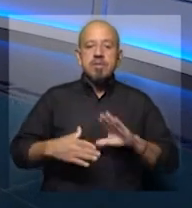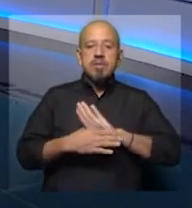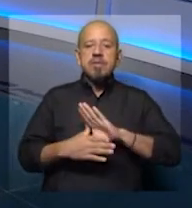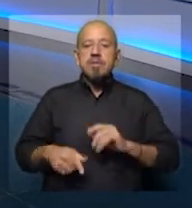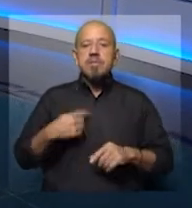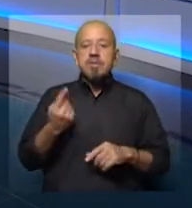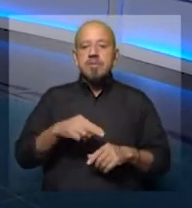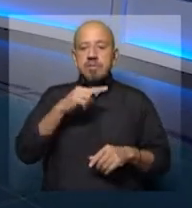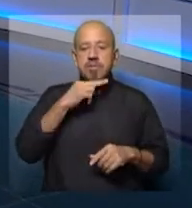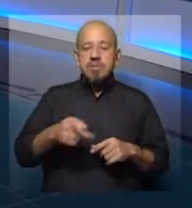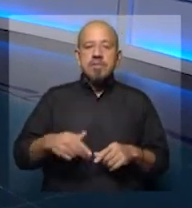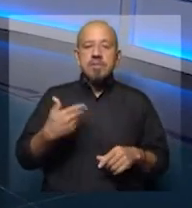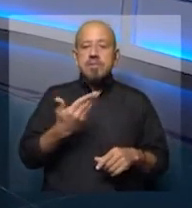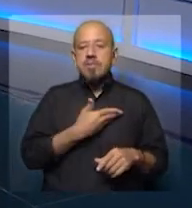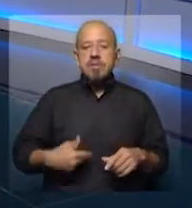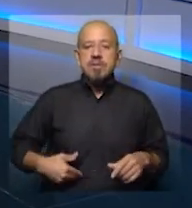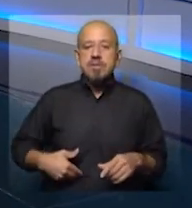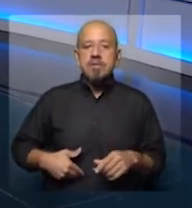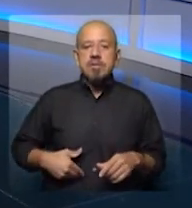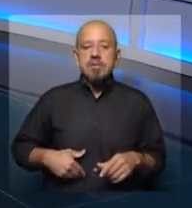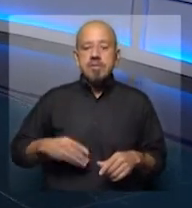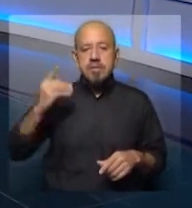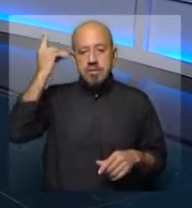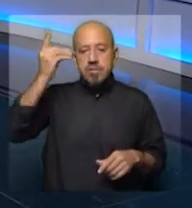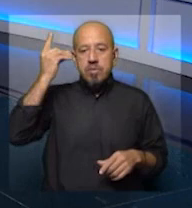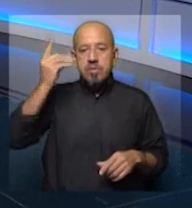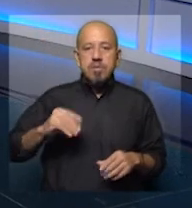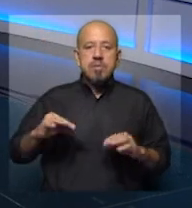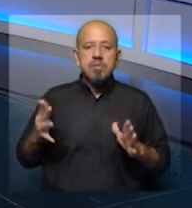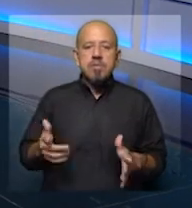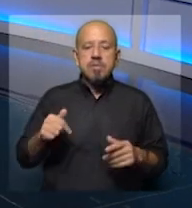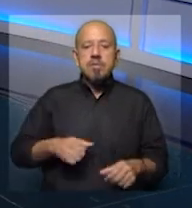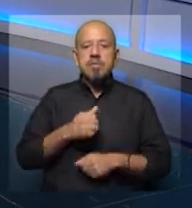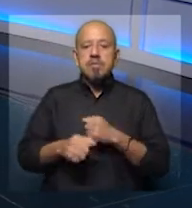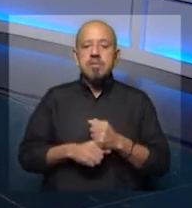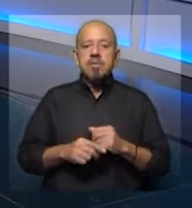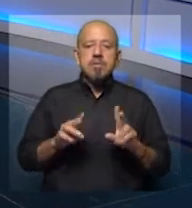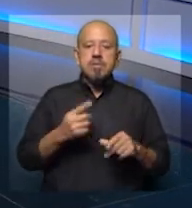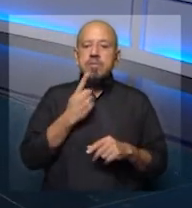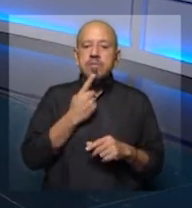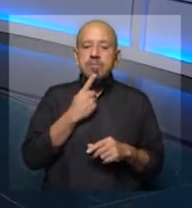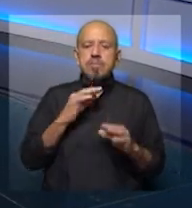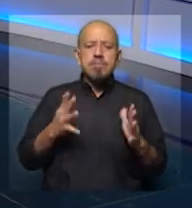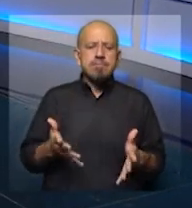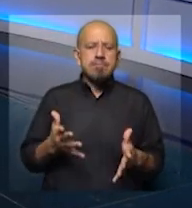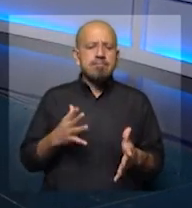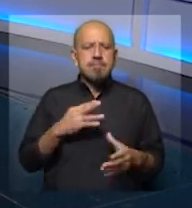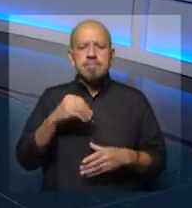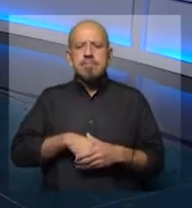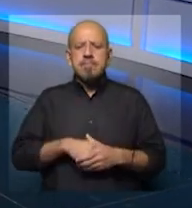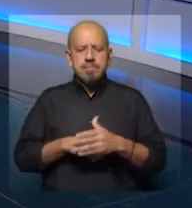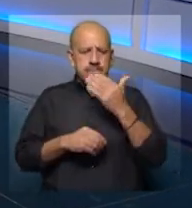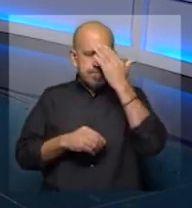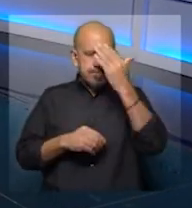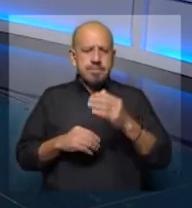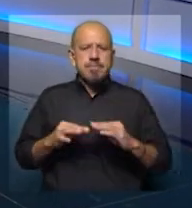presidenta de la cámara de diputados qué se puede esperar de este año en materia política Cómo ve la interna del frente amplio